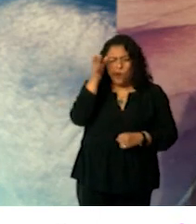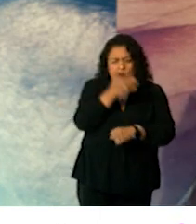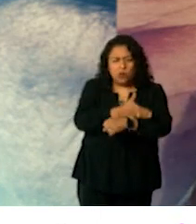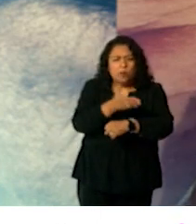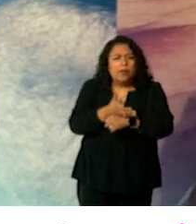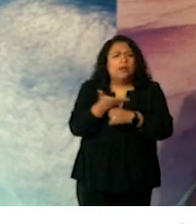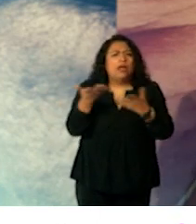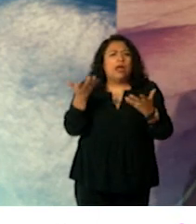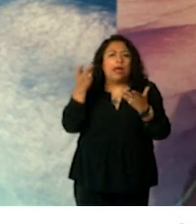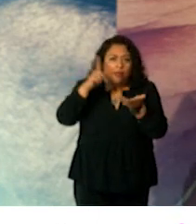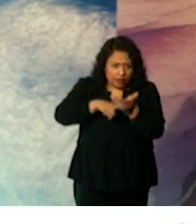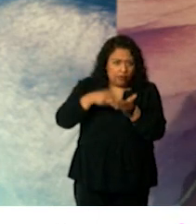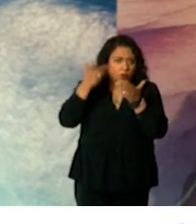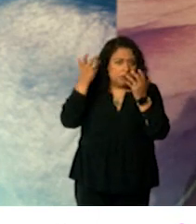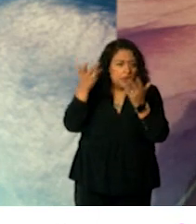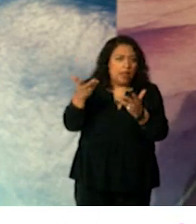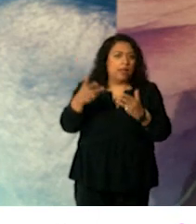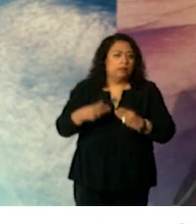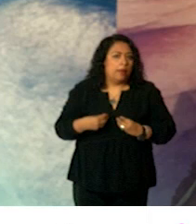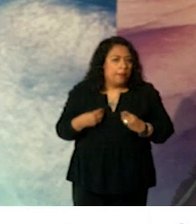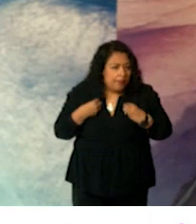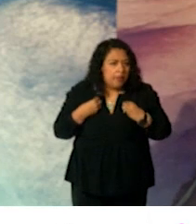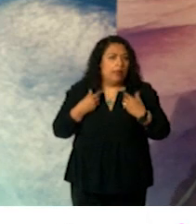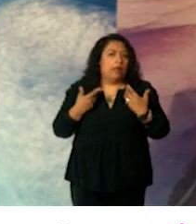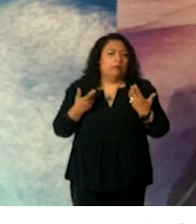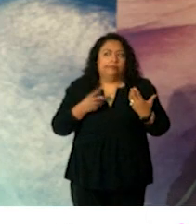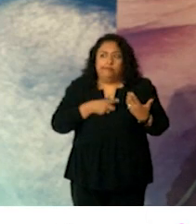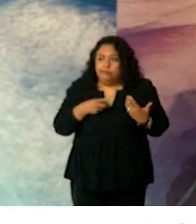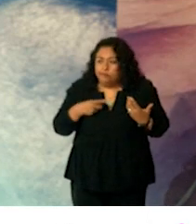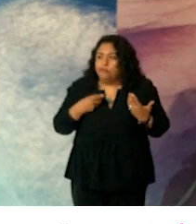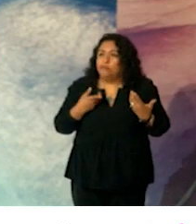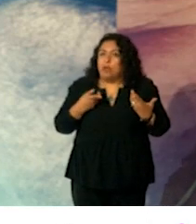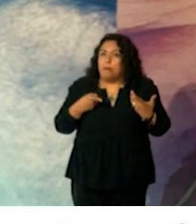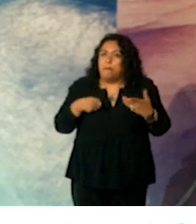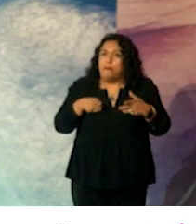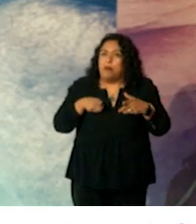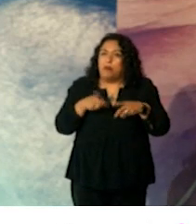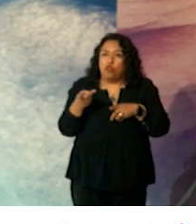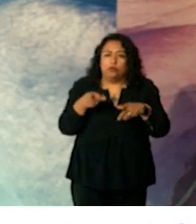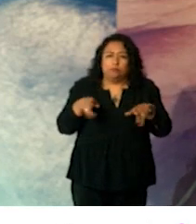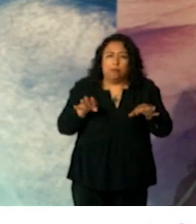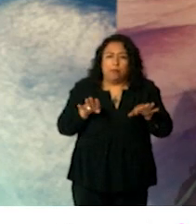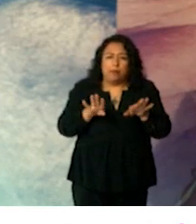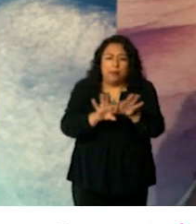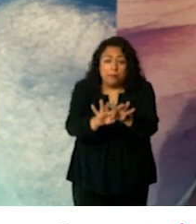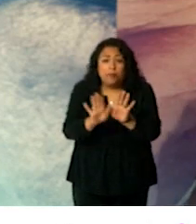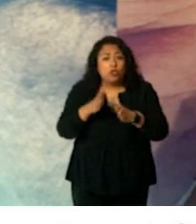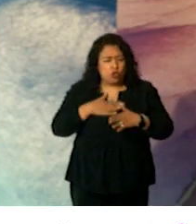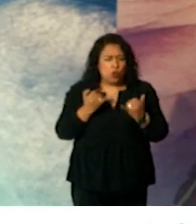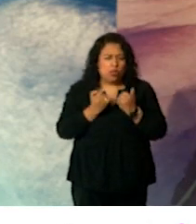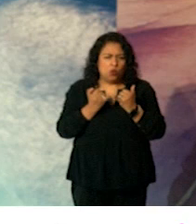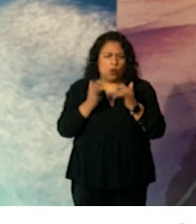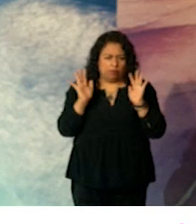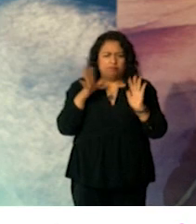que es la parte de la esperanza, de la vida, que se tiene que ir alineando en esas dos. Y yo también me